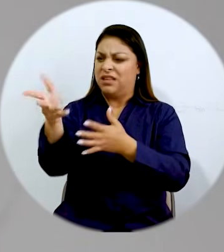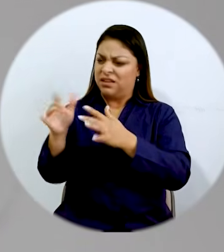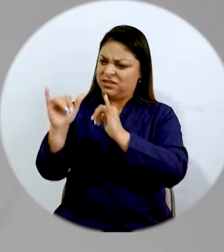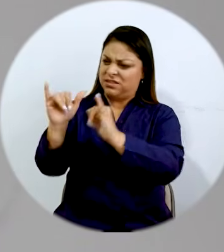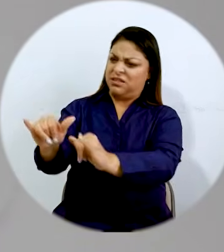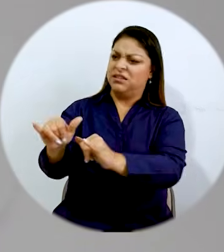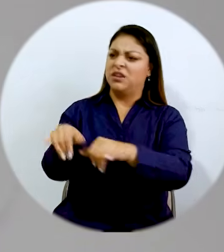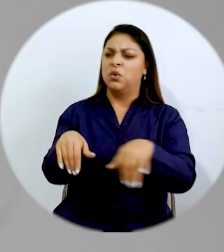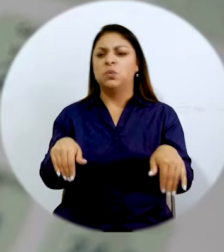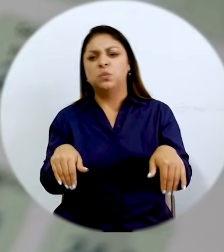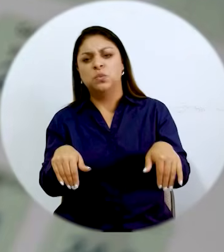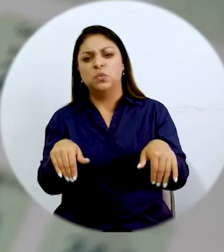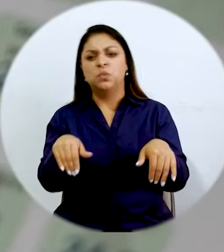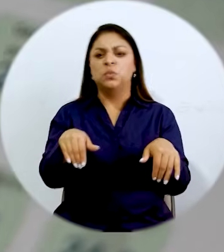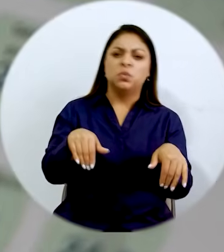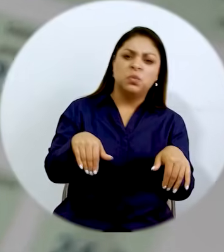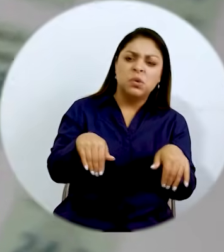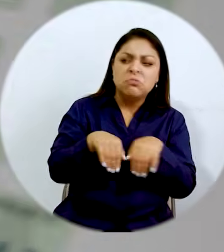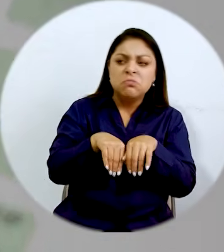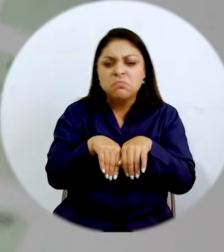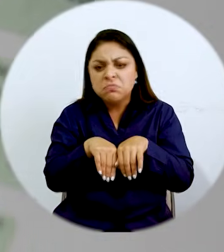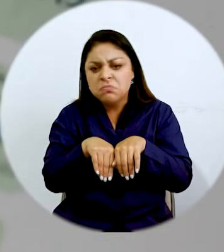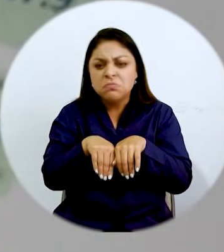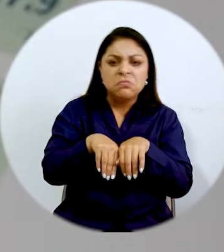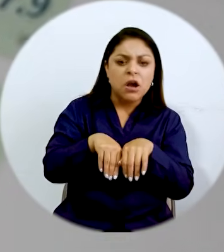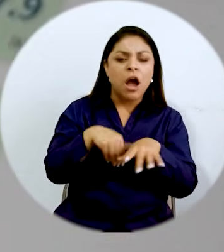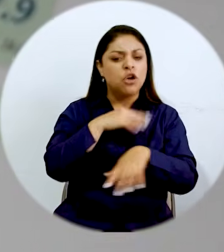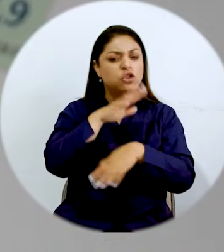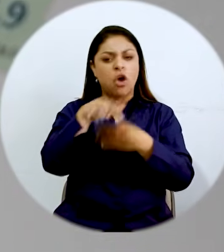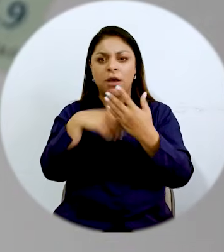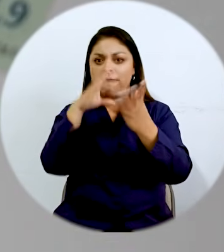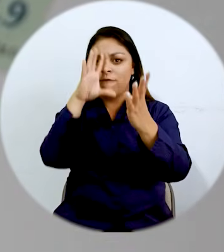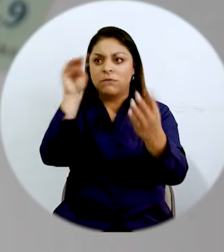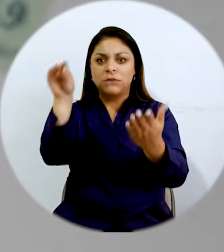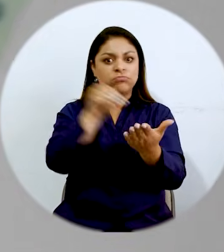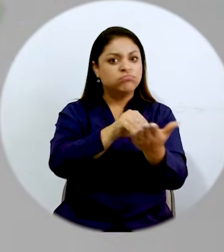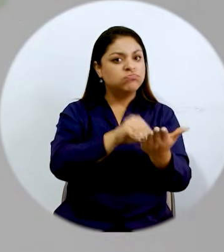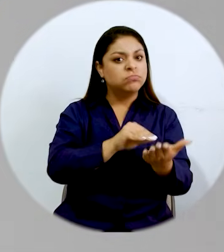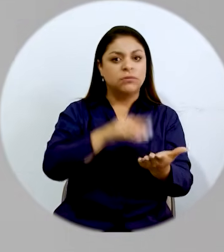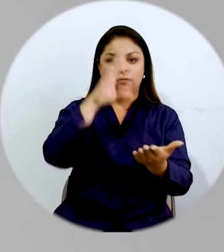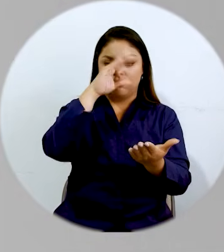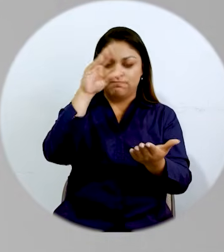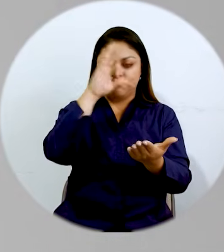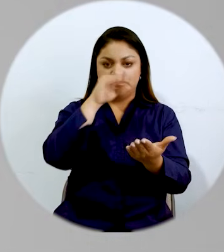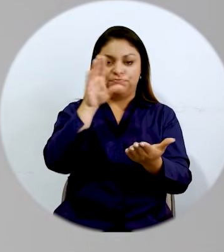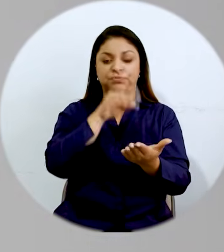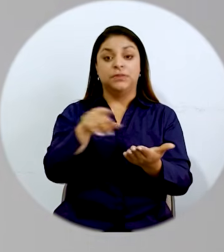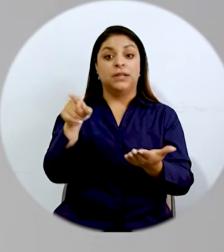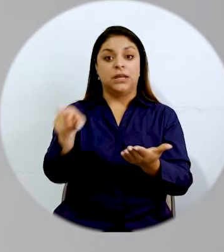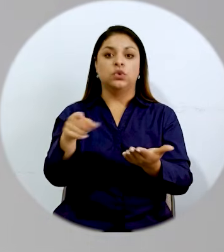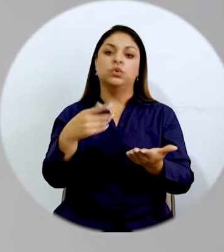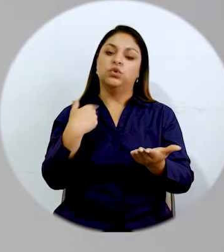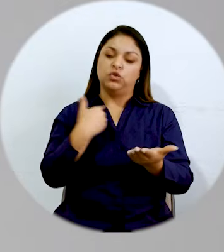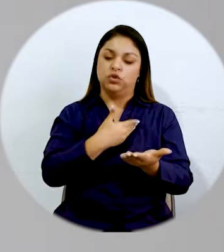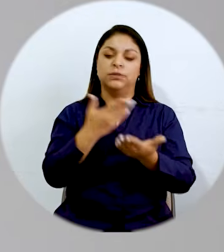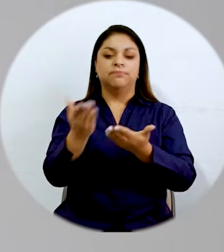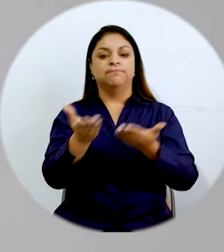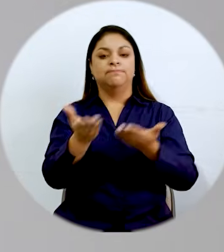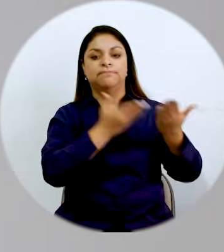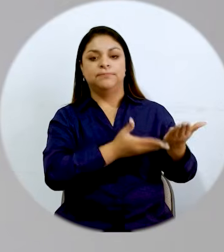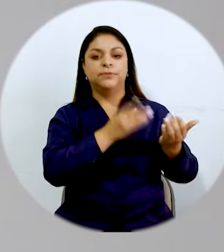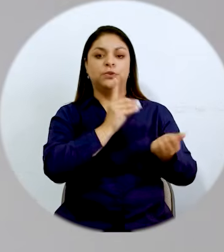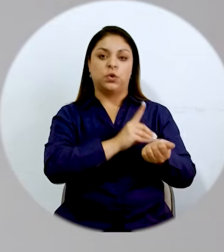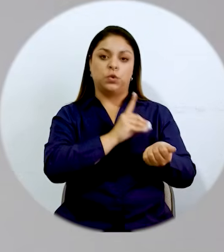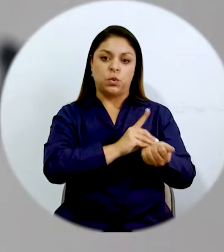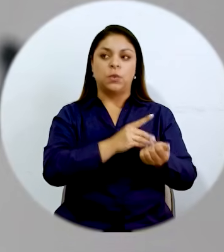quedó medio puesta a orilladilla por ahí. Todas esas cosas son datos, y esos datos que se los pasa al